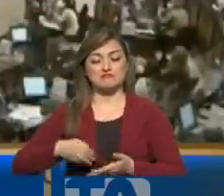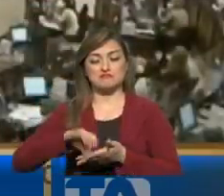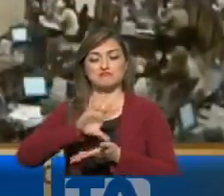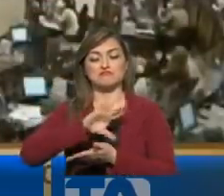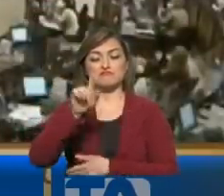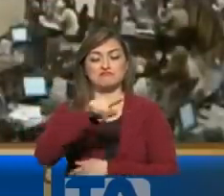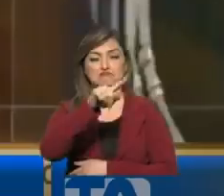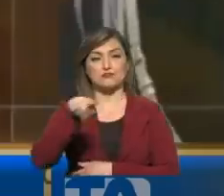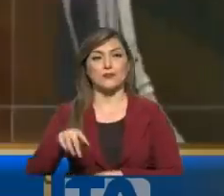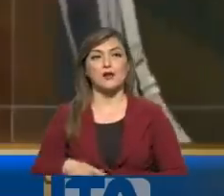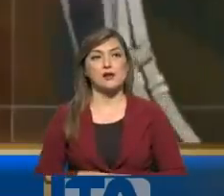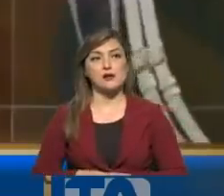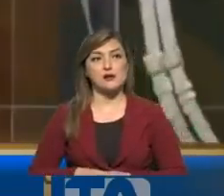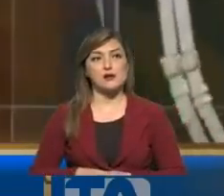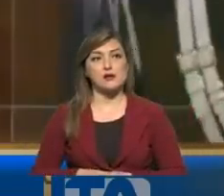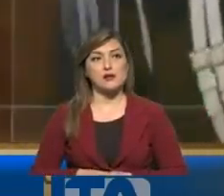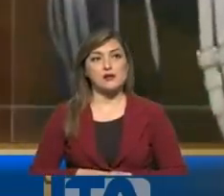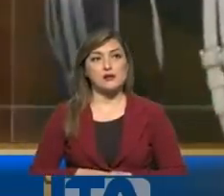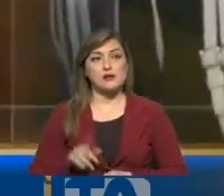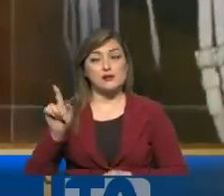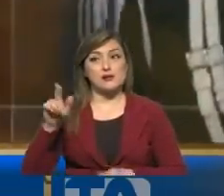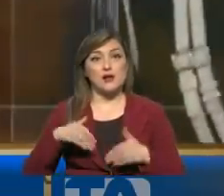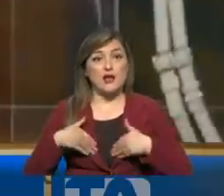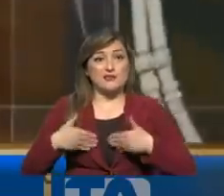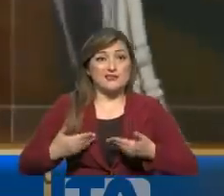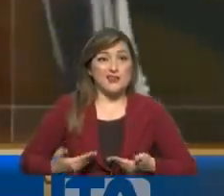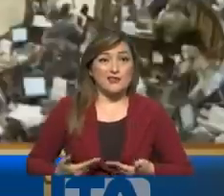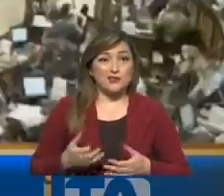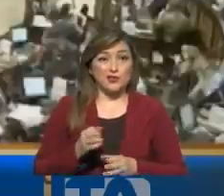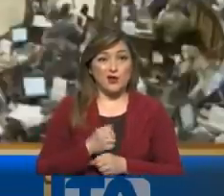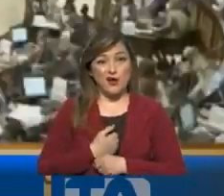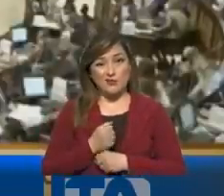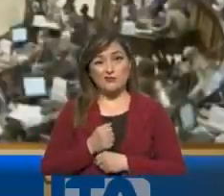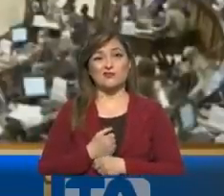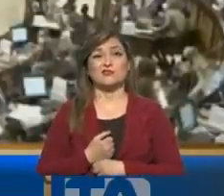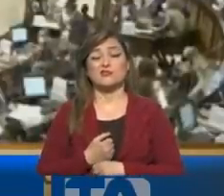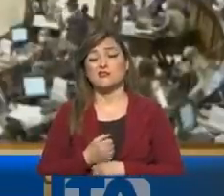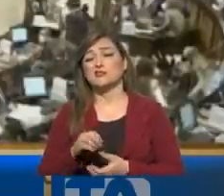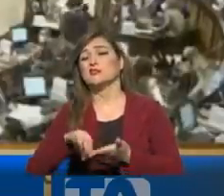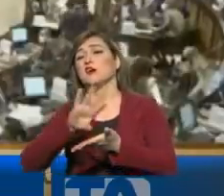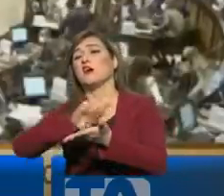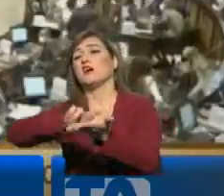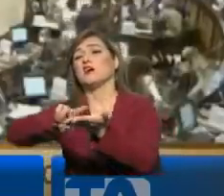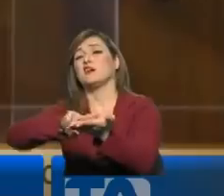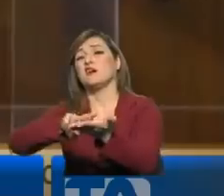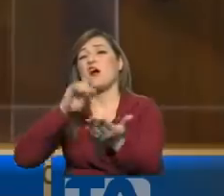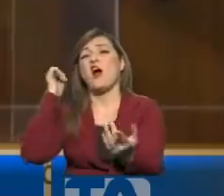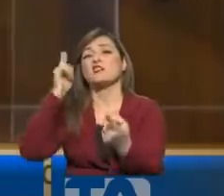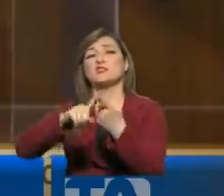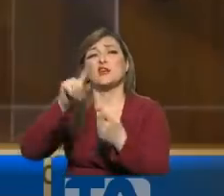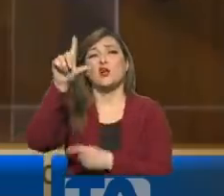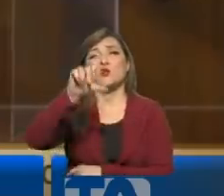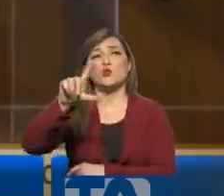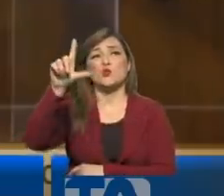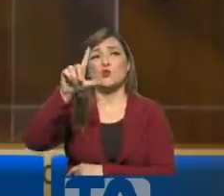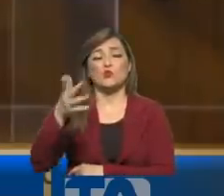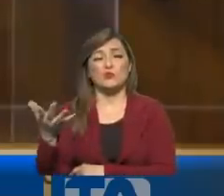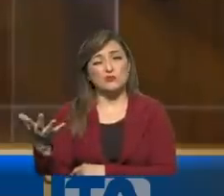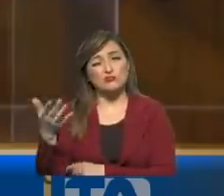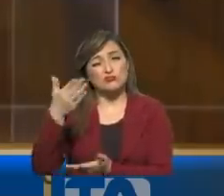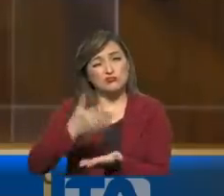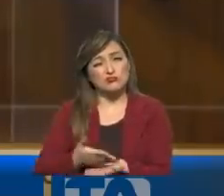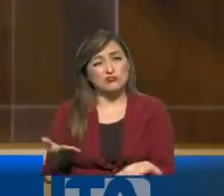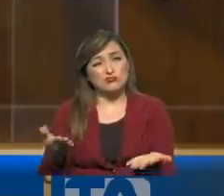la Asamblea Nacional. Aduciendo cansancio y hambre, uno de los asambleístas quiso que se suspenda la sesión hasta el lunes. Sobre todo las personas